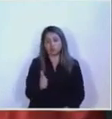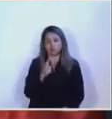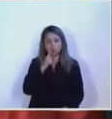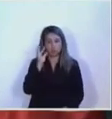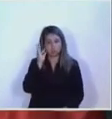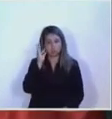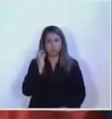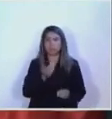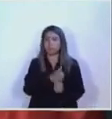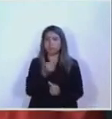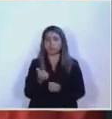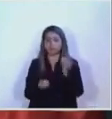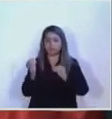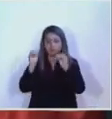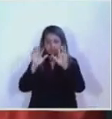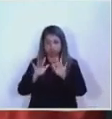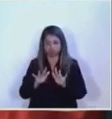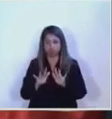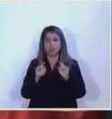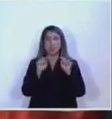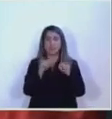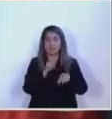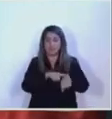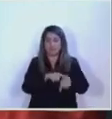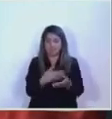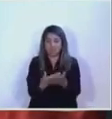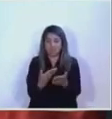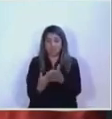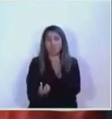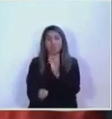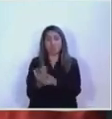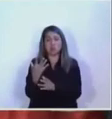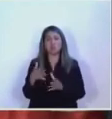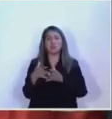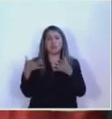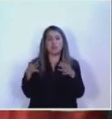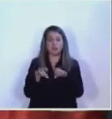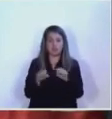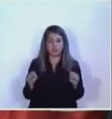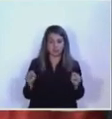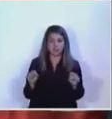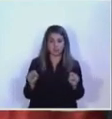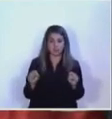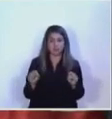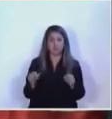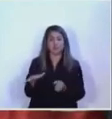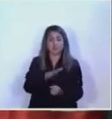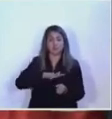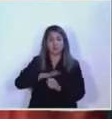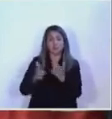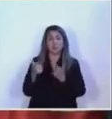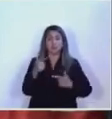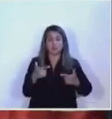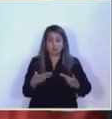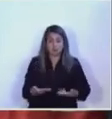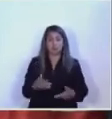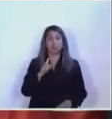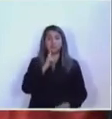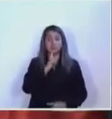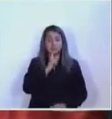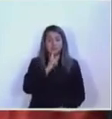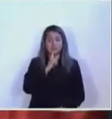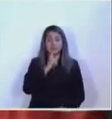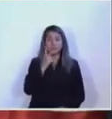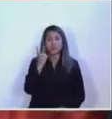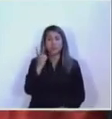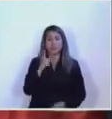entre todos. Este es el tiempo de los nuevos y grandes acuerdos. El escenario político actual cuenta de